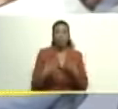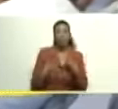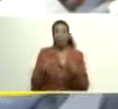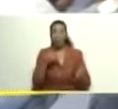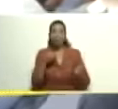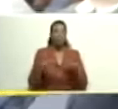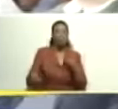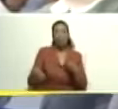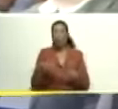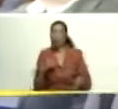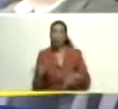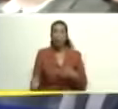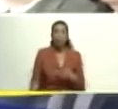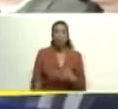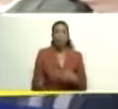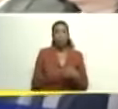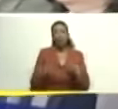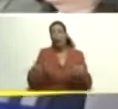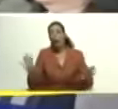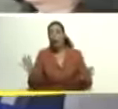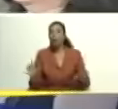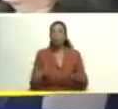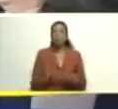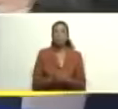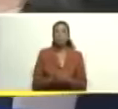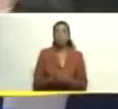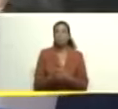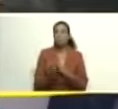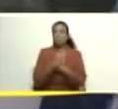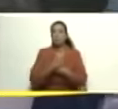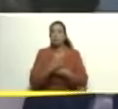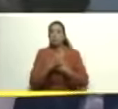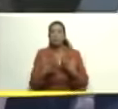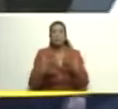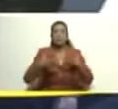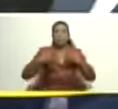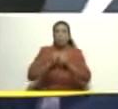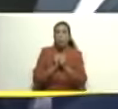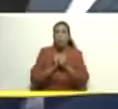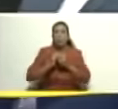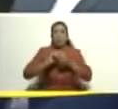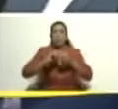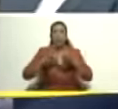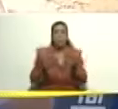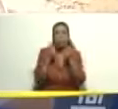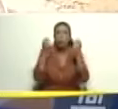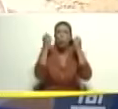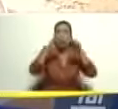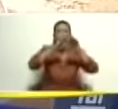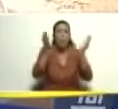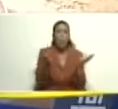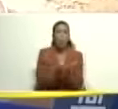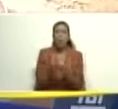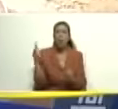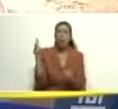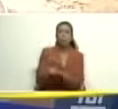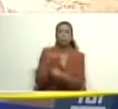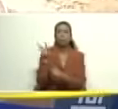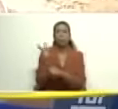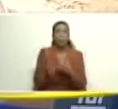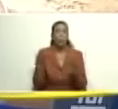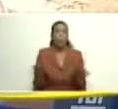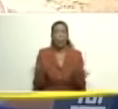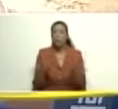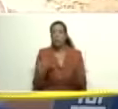autoflagelación, como a veces se pretende en los grandes medios internacionales, en la campaña mundial contra Venezuela,